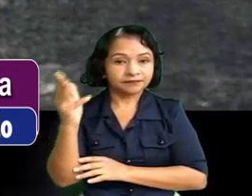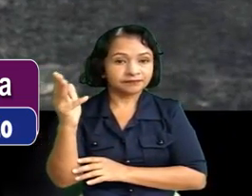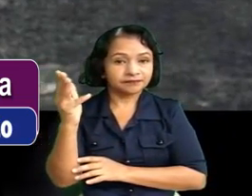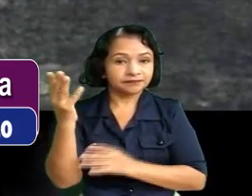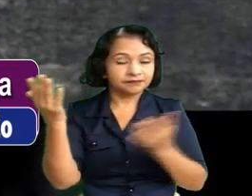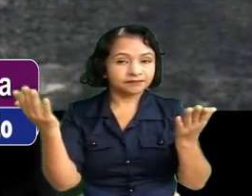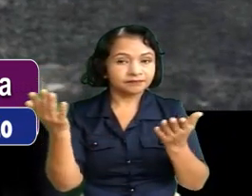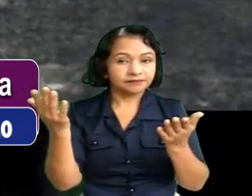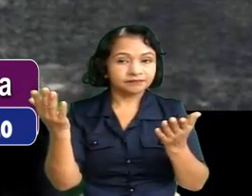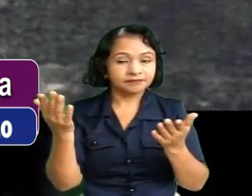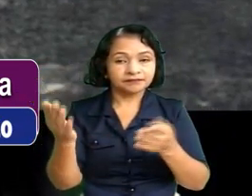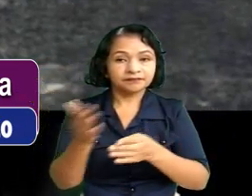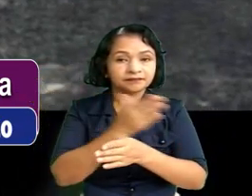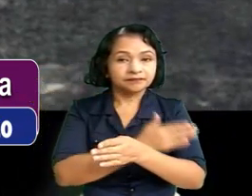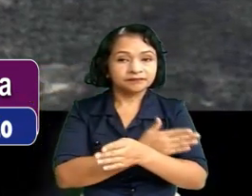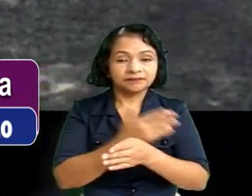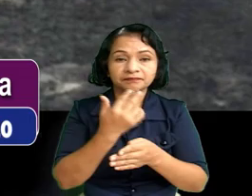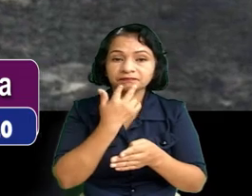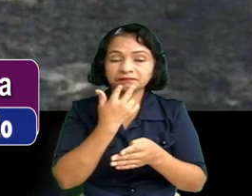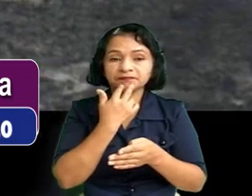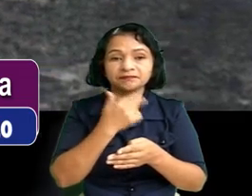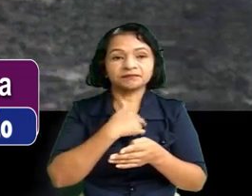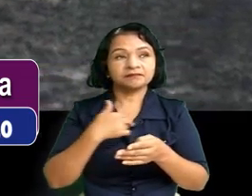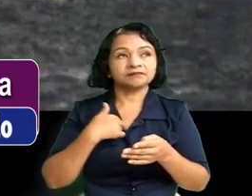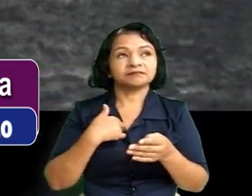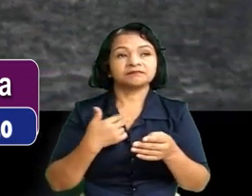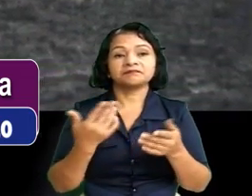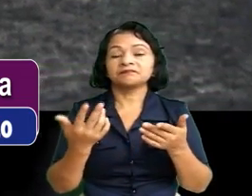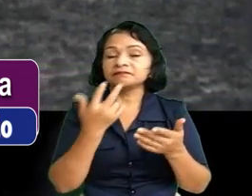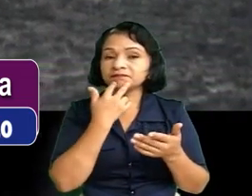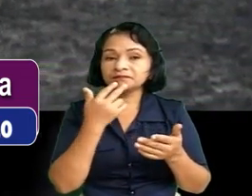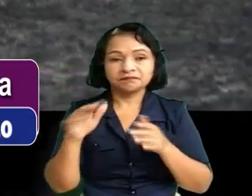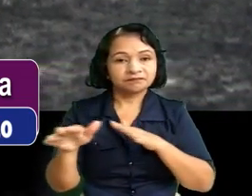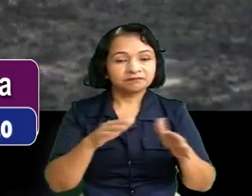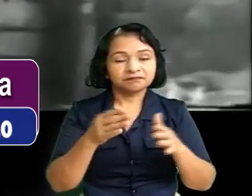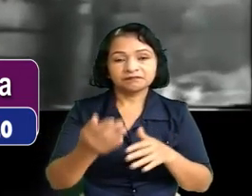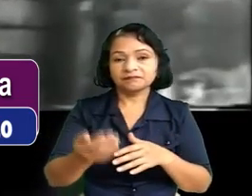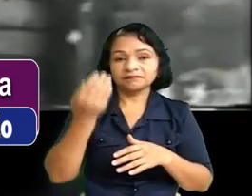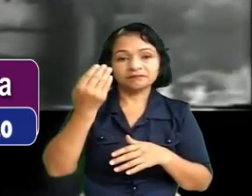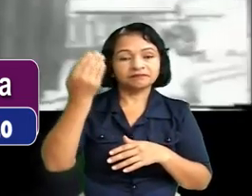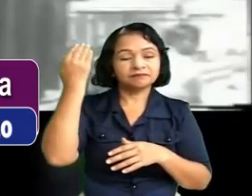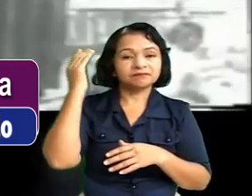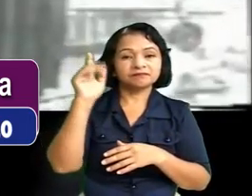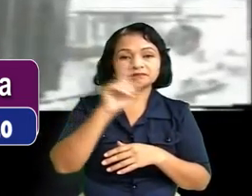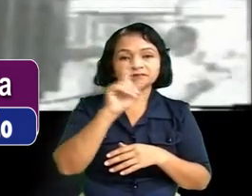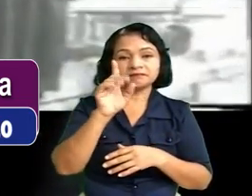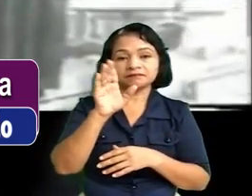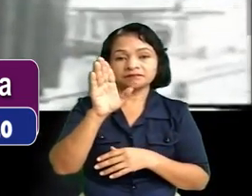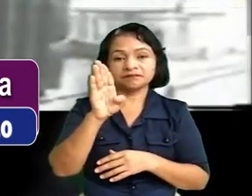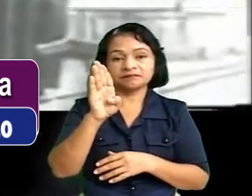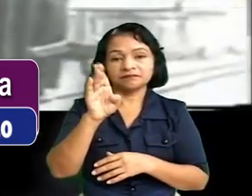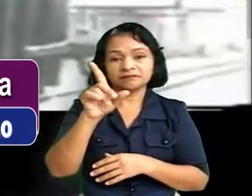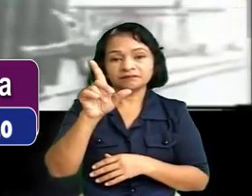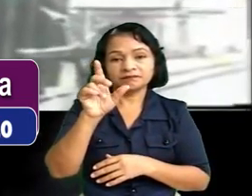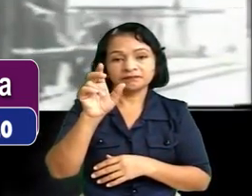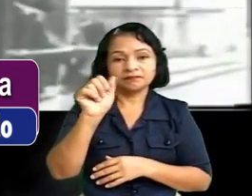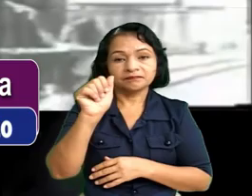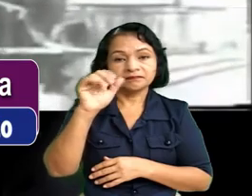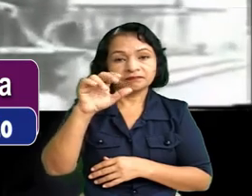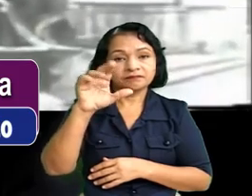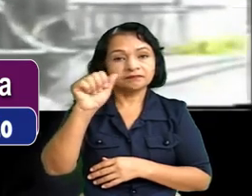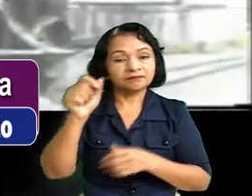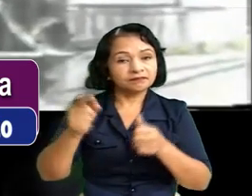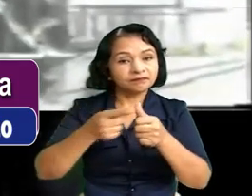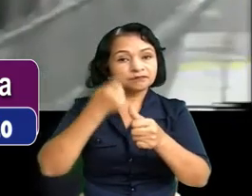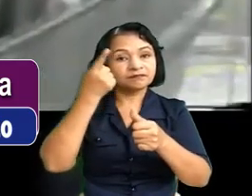1959. O sea, no, la mujer no era sujeto activo, no era protagonista de la historia. O sea, Blanquita es nuestra primer protagonista. O